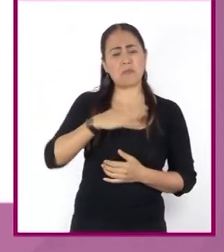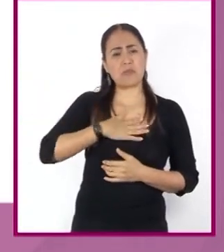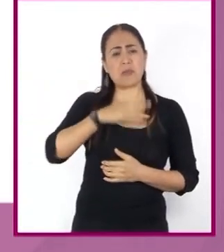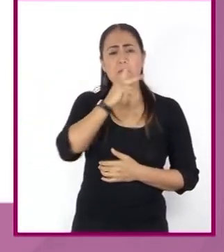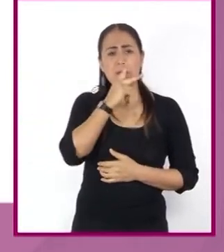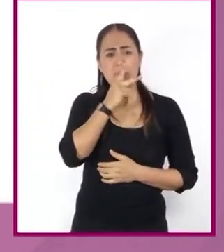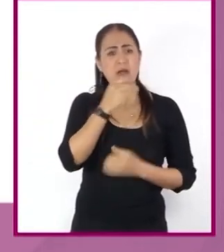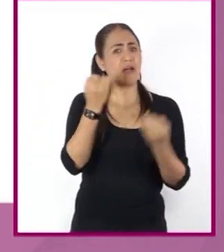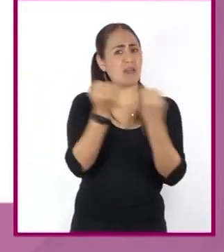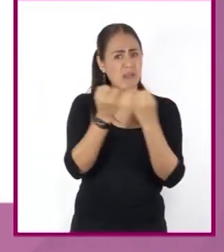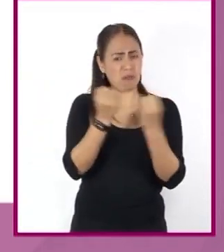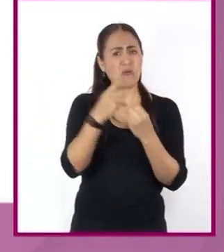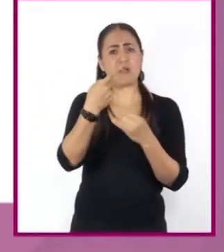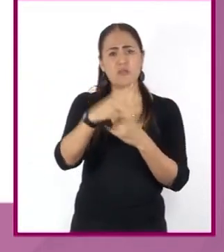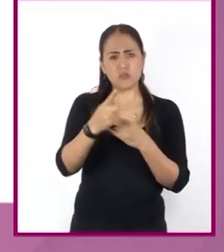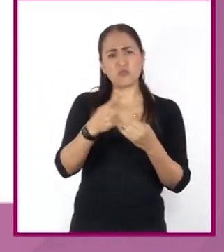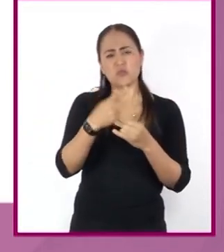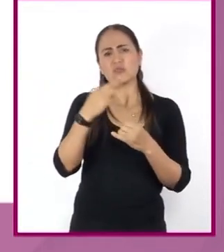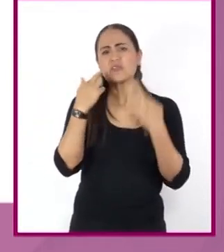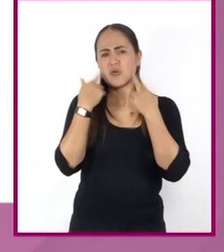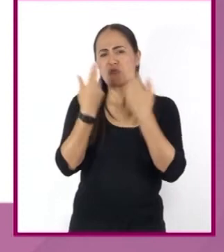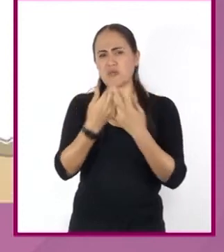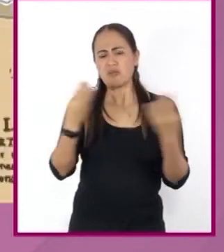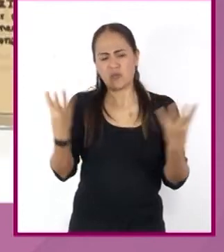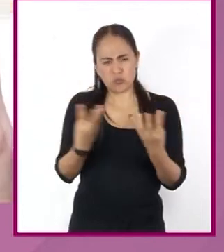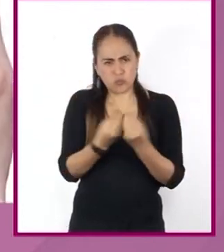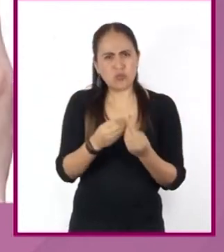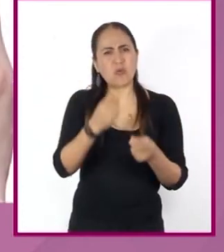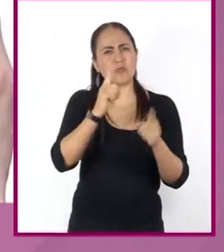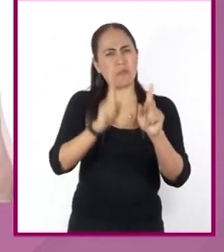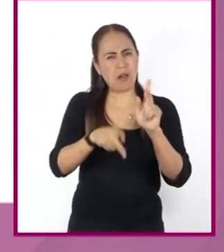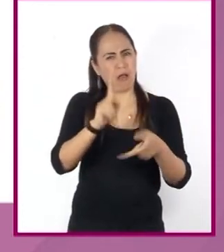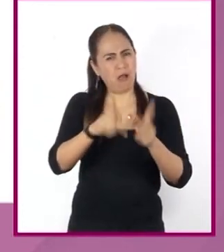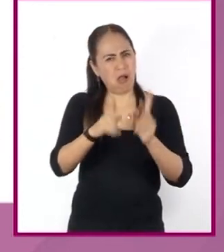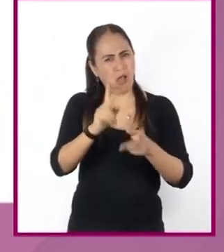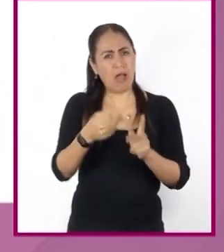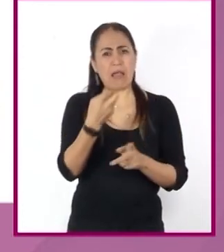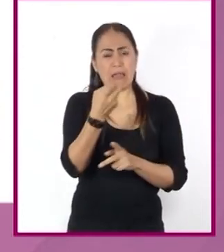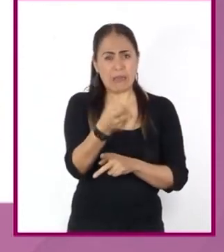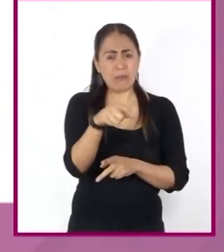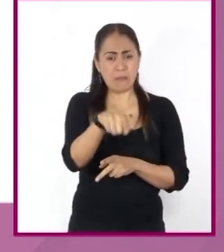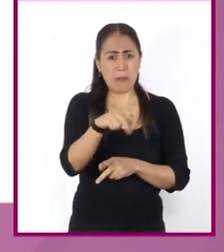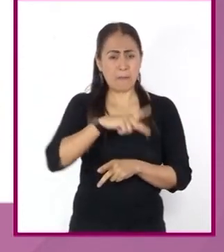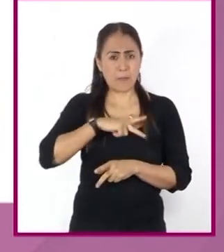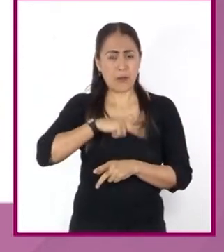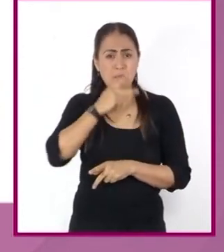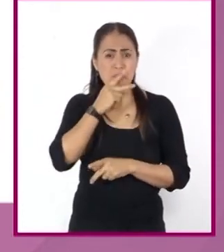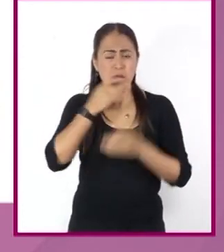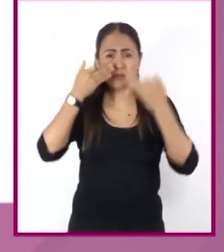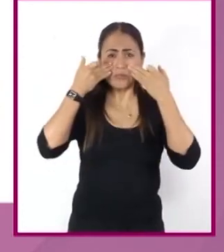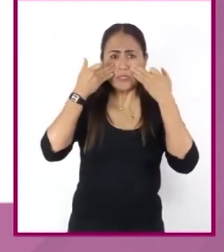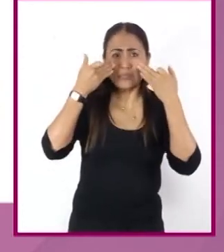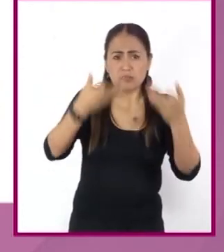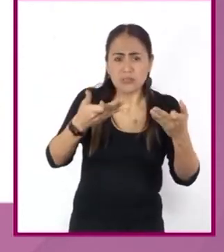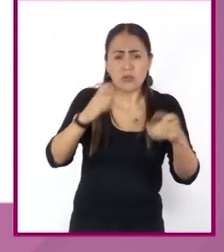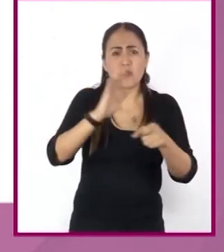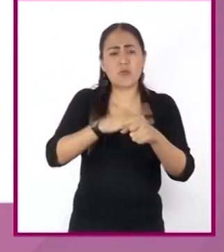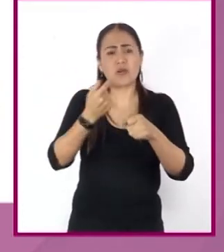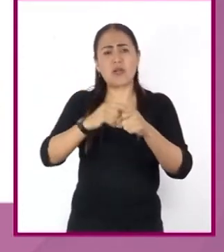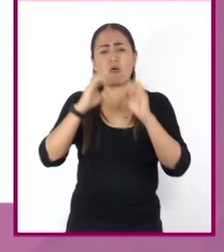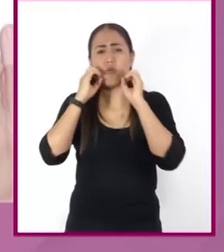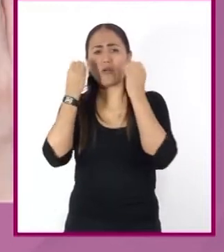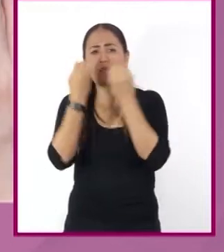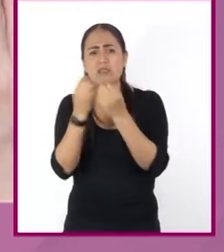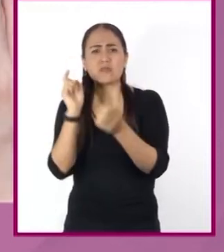lo cuenta en las tertulias con los vecinos. Él fue testigo presencial porque era miembro de una organización conocida